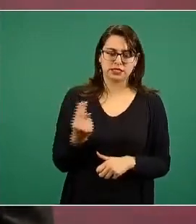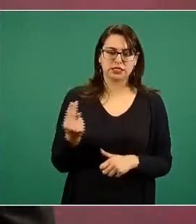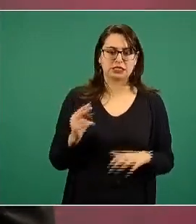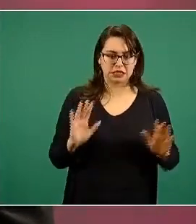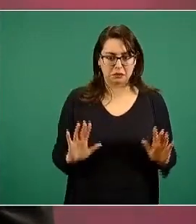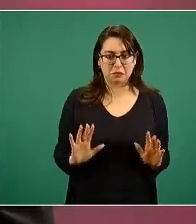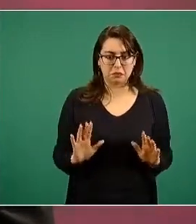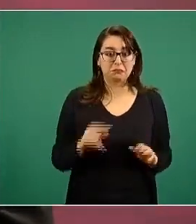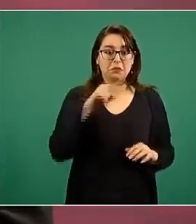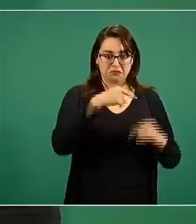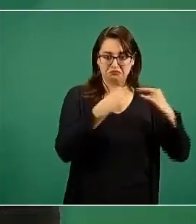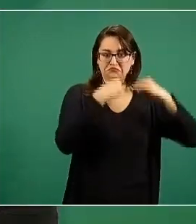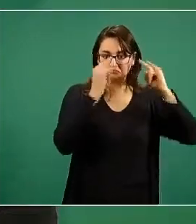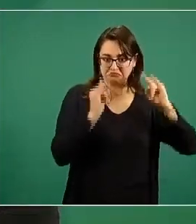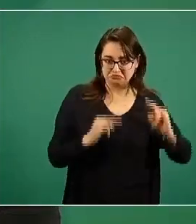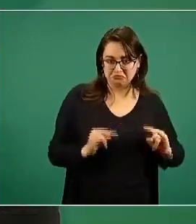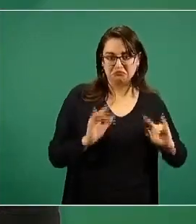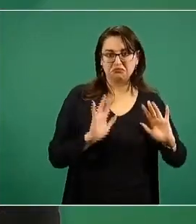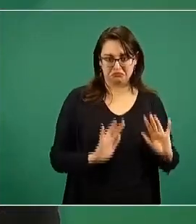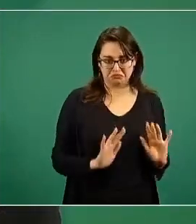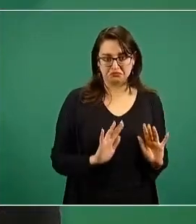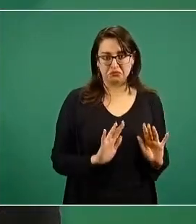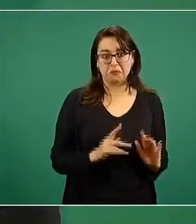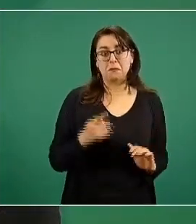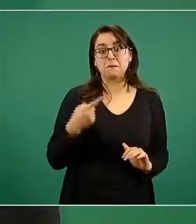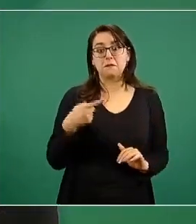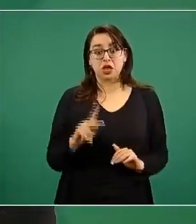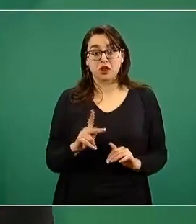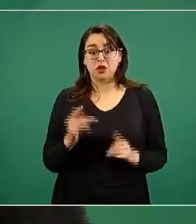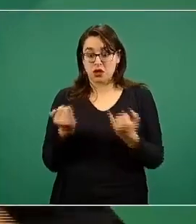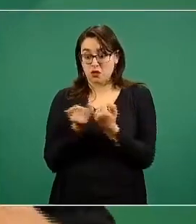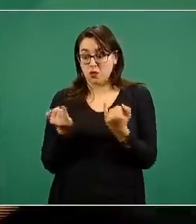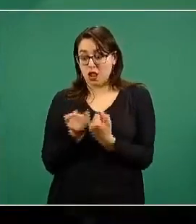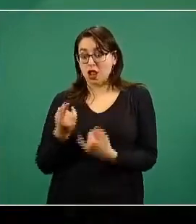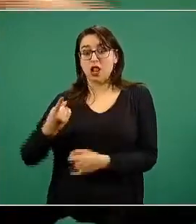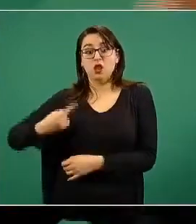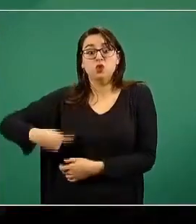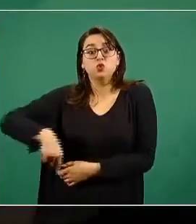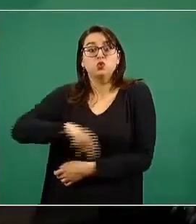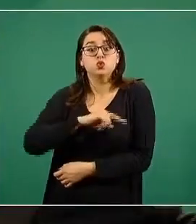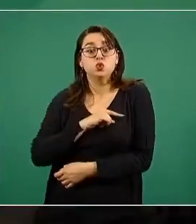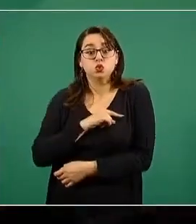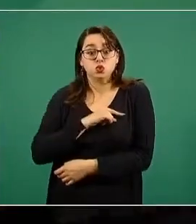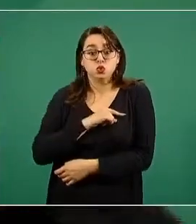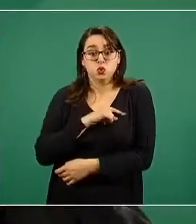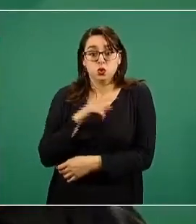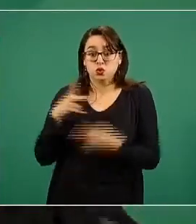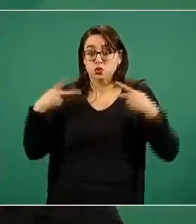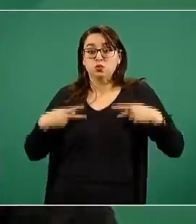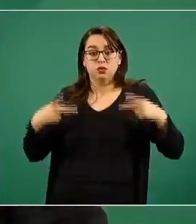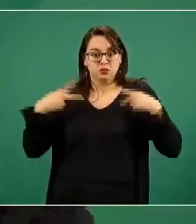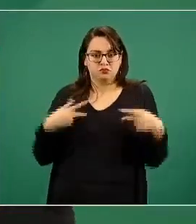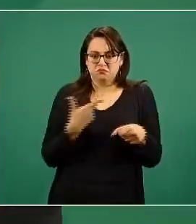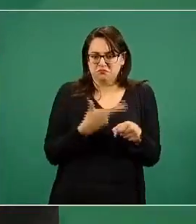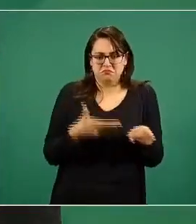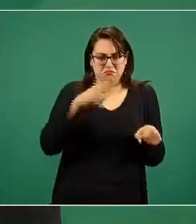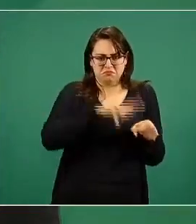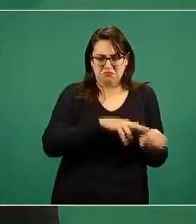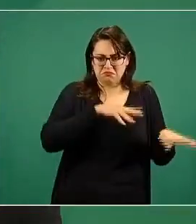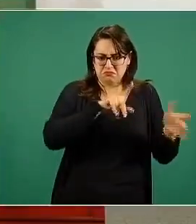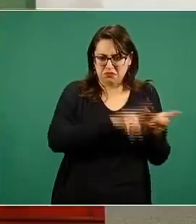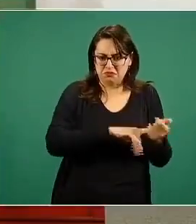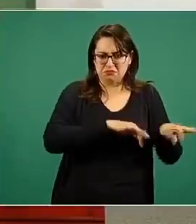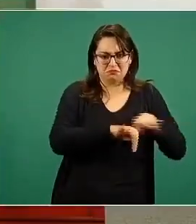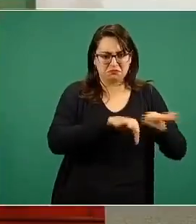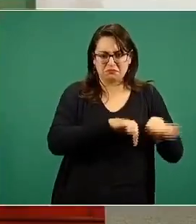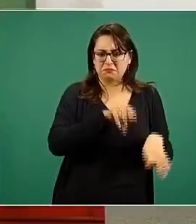desechables. Y también, pues nosotros, ¿no? En general, el colectivo que no